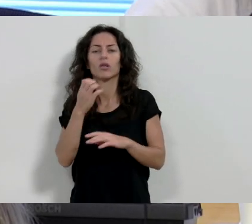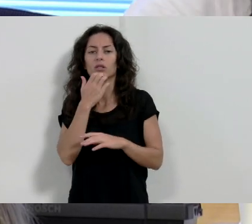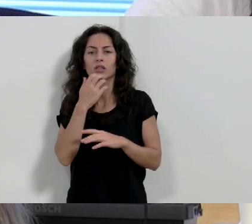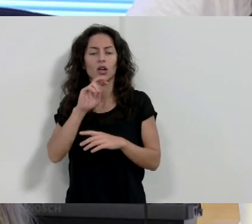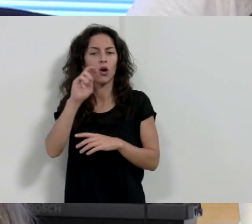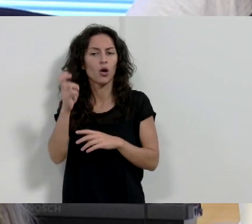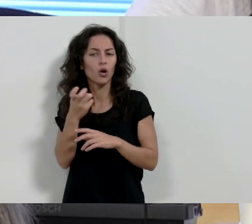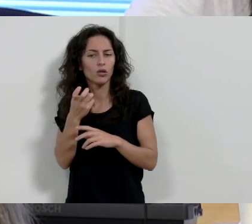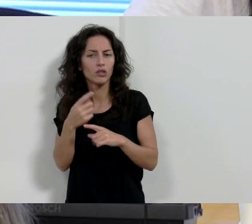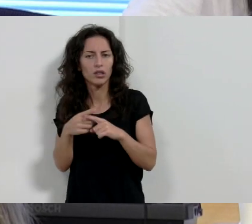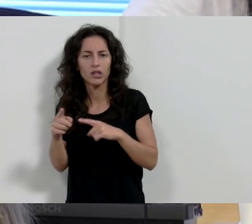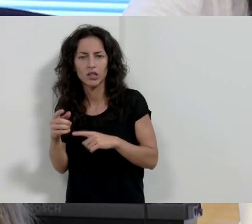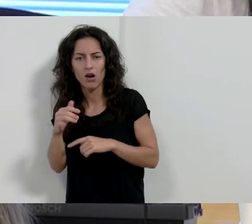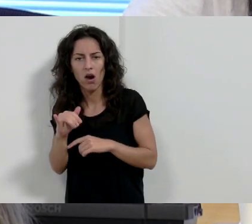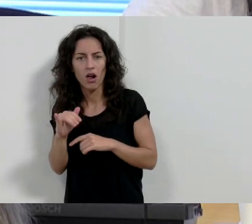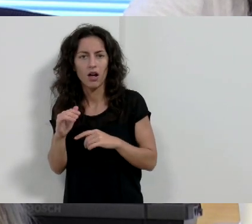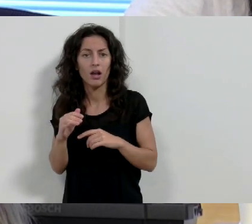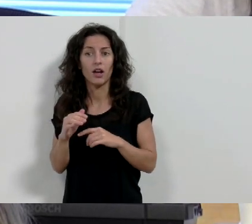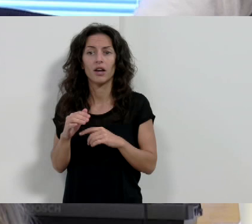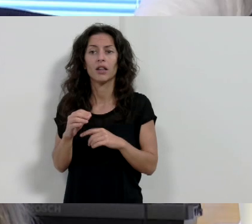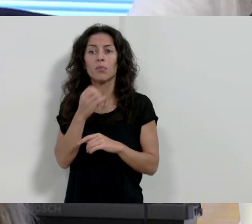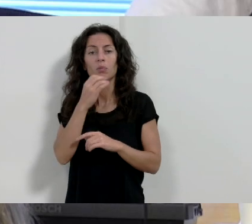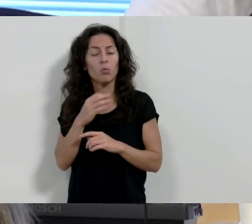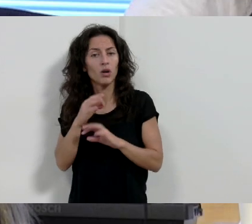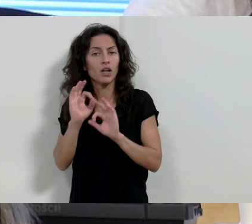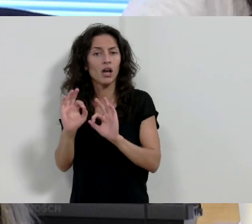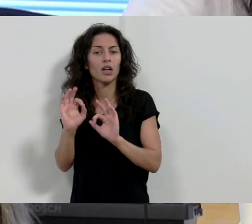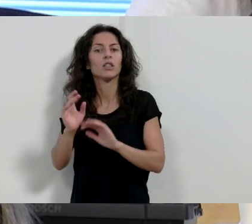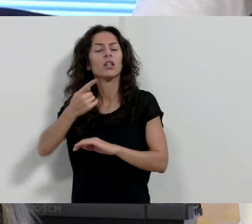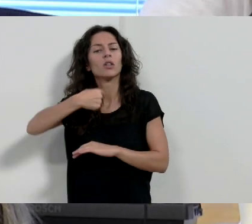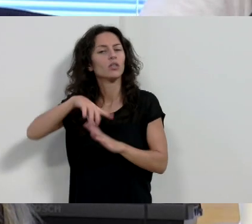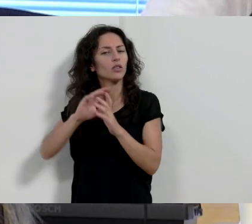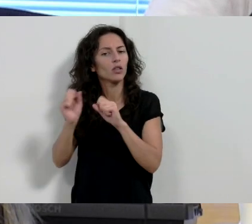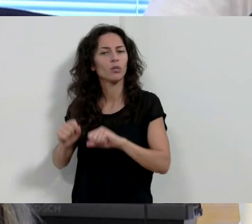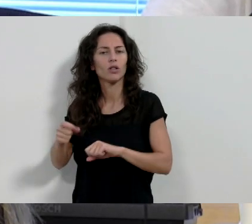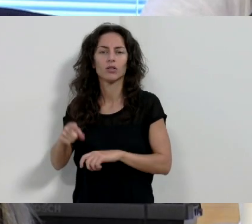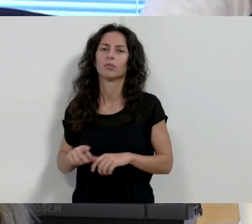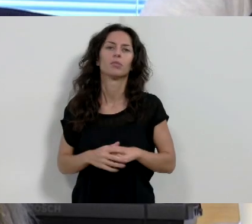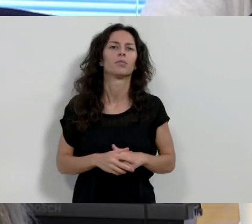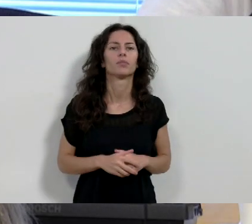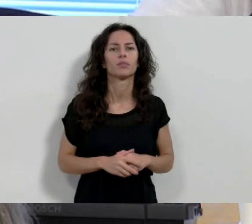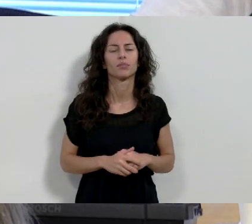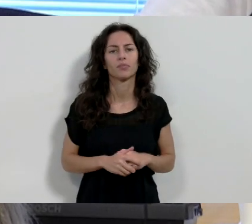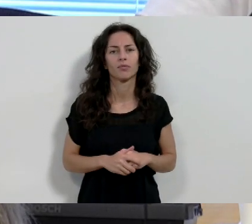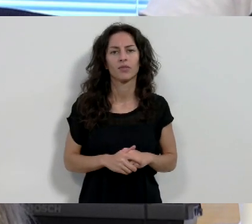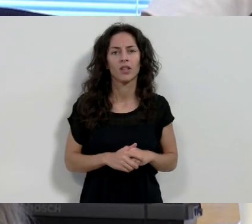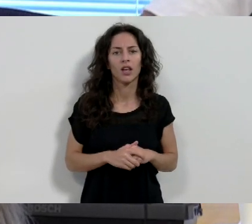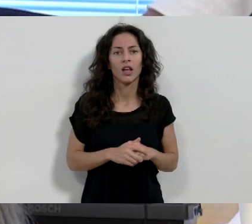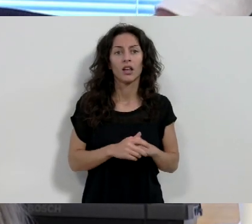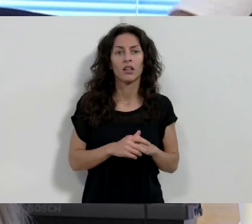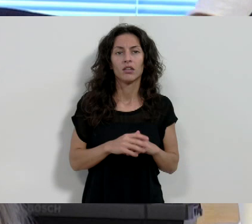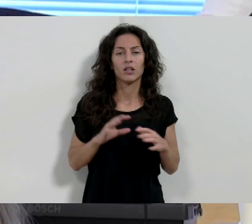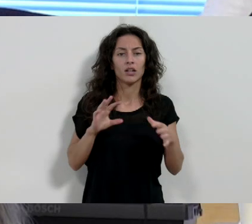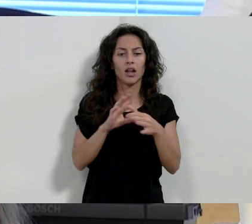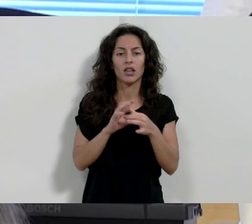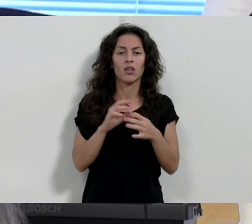conjunta en la que se establezca pues, un plan de limpieza en cuanto a las pintadas o en cuanto a cualquier otro sentido que quiera